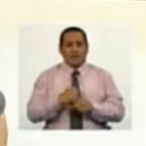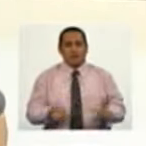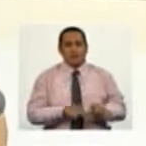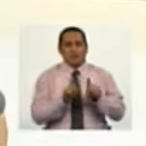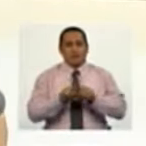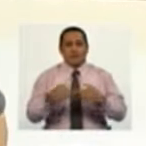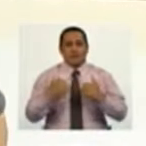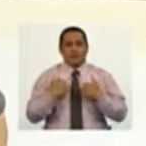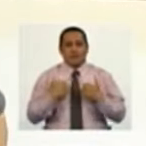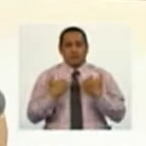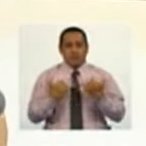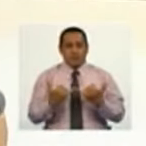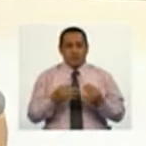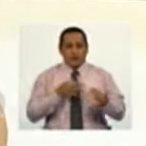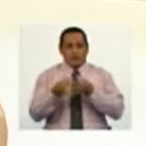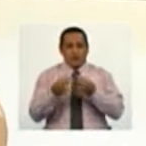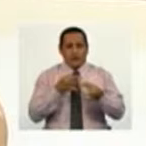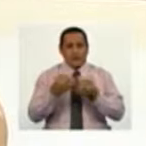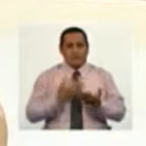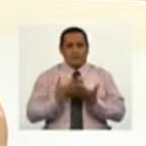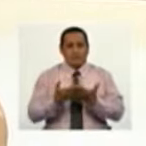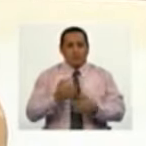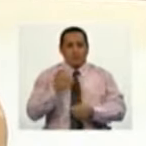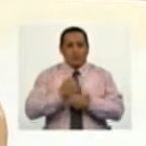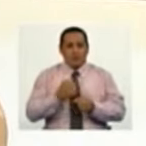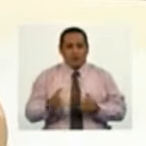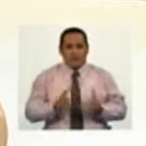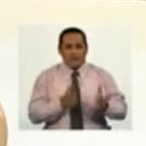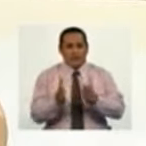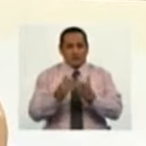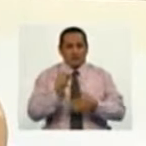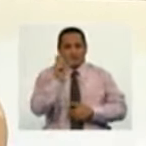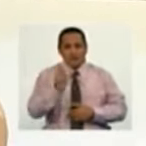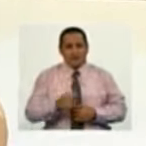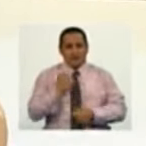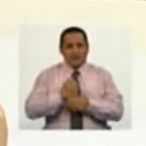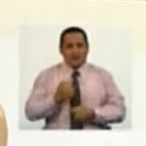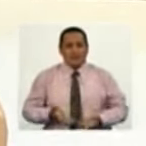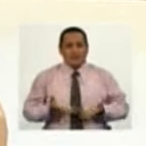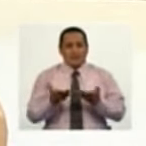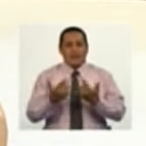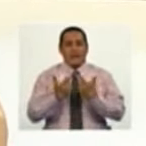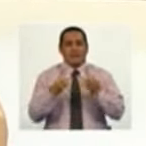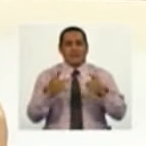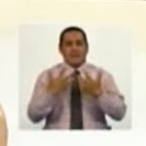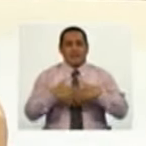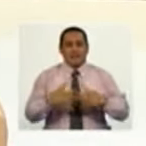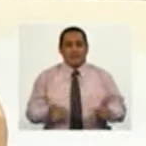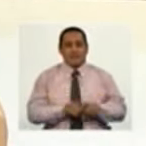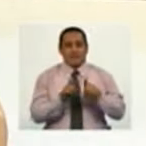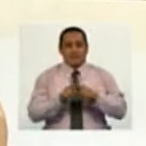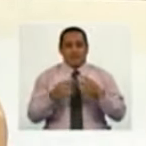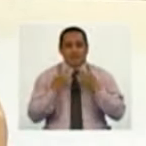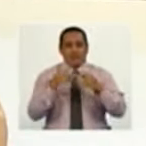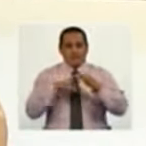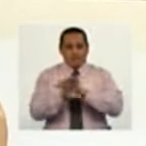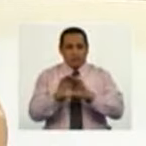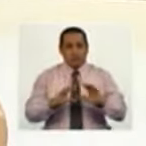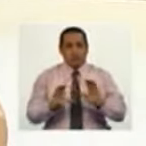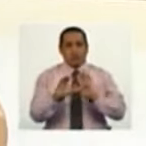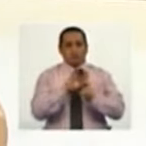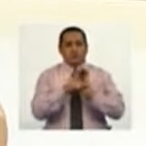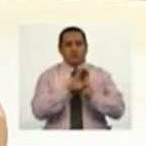y tenemos, por otro lado, también el ejercicio del poder de dirección del empleador, que se deriva de la libertad de empresa, que es una garantía que se encuentra en la